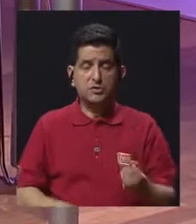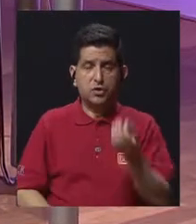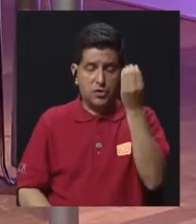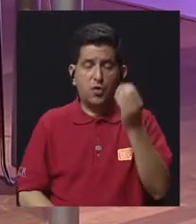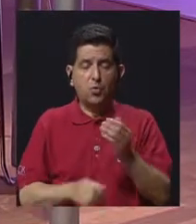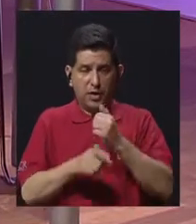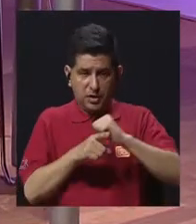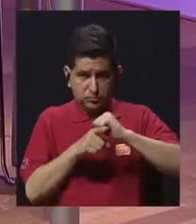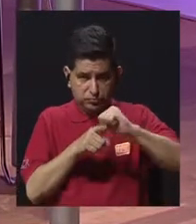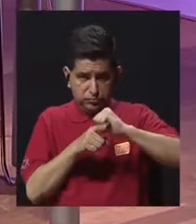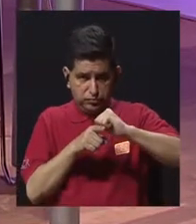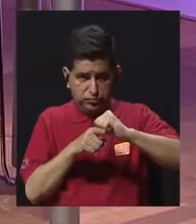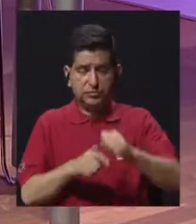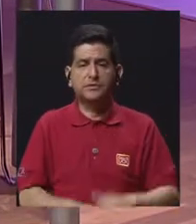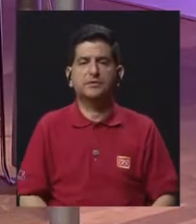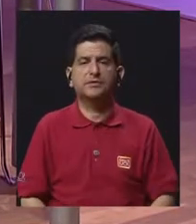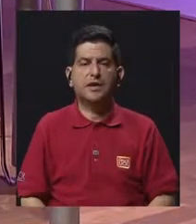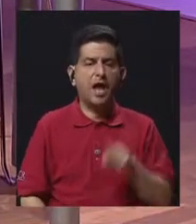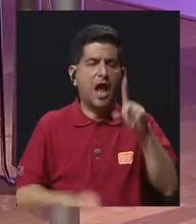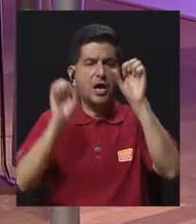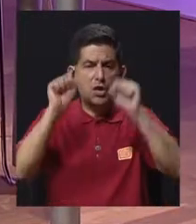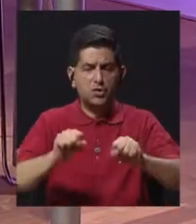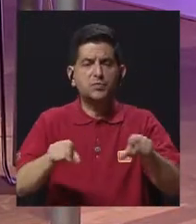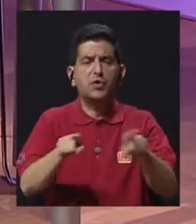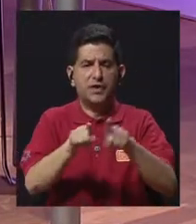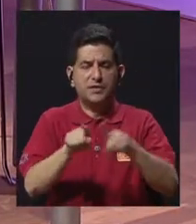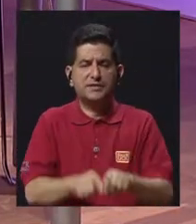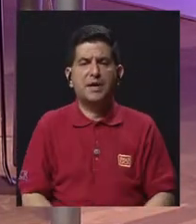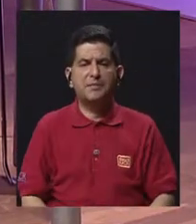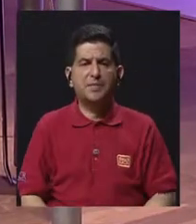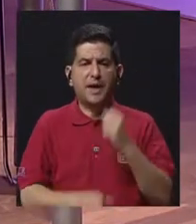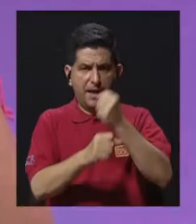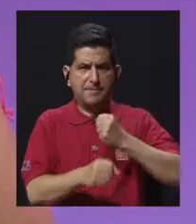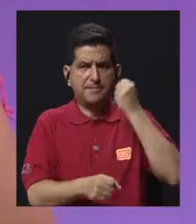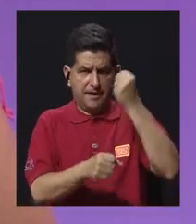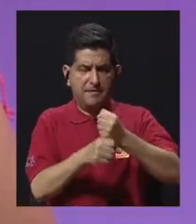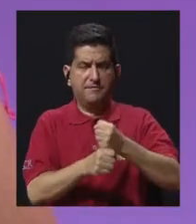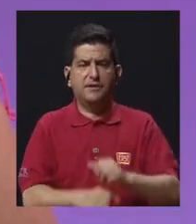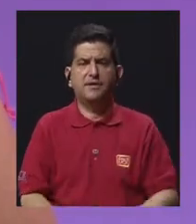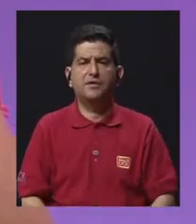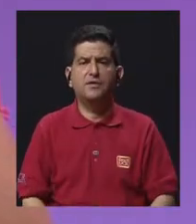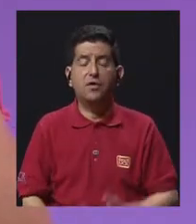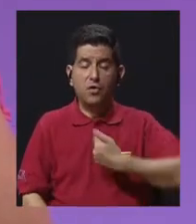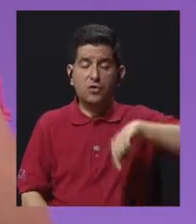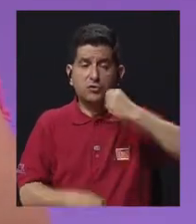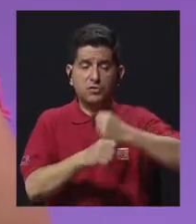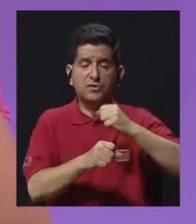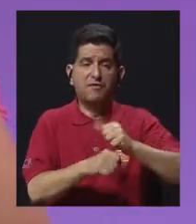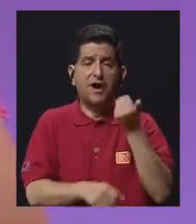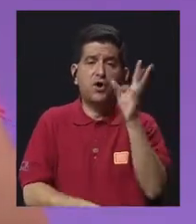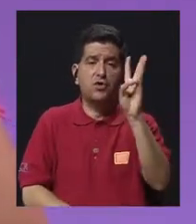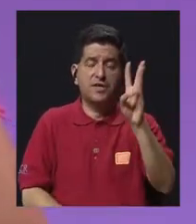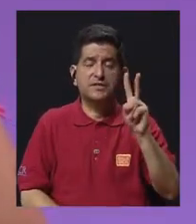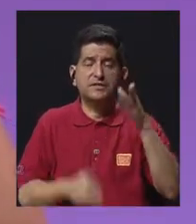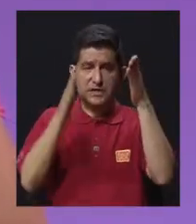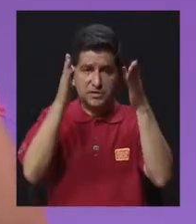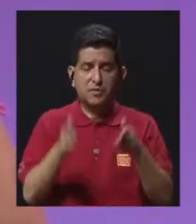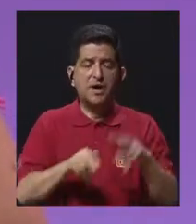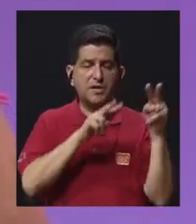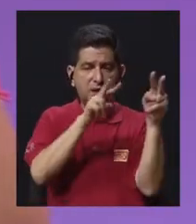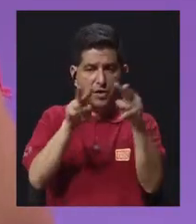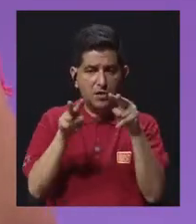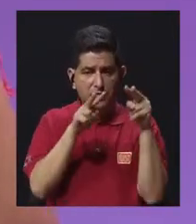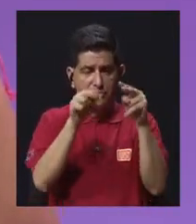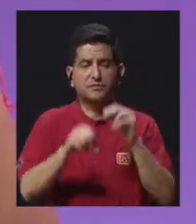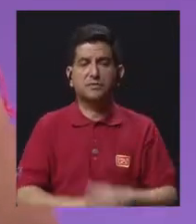capacitando para que ellos ejerzan también el labor, porque ahorita estamos trabajando 16 compañeros en el